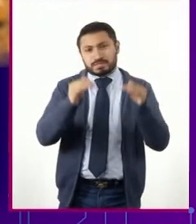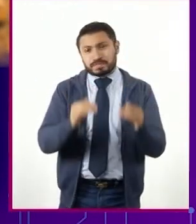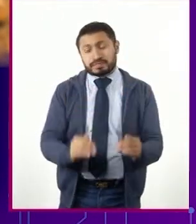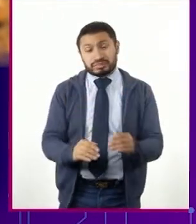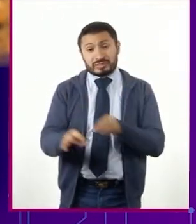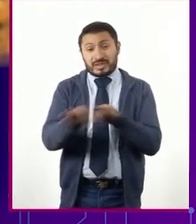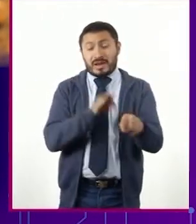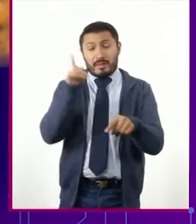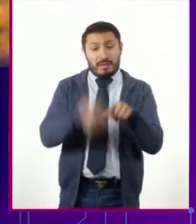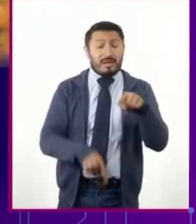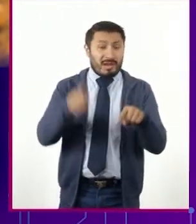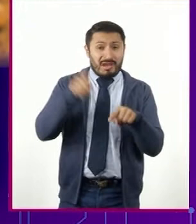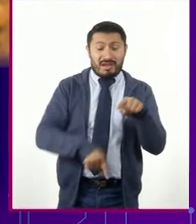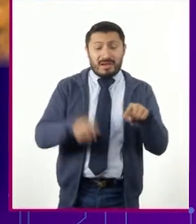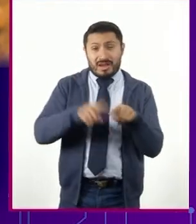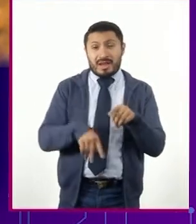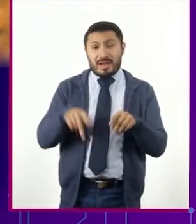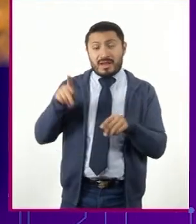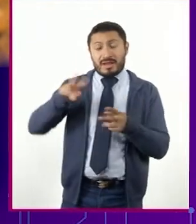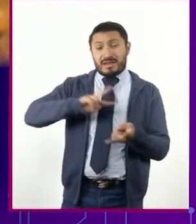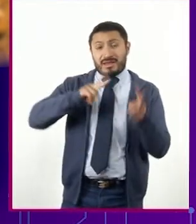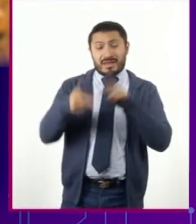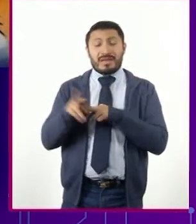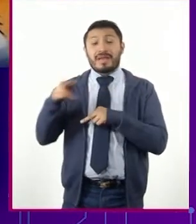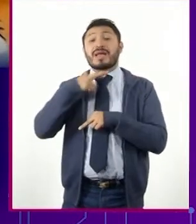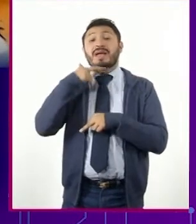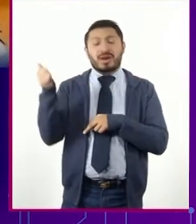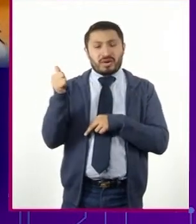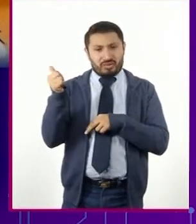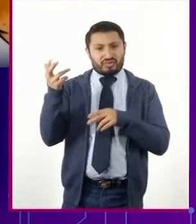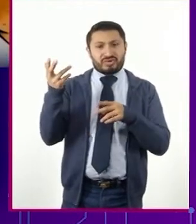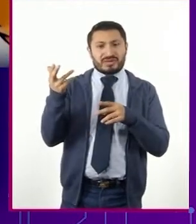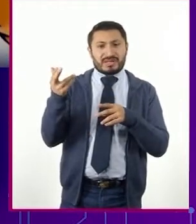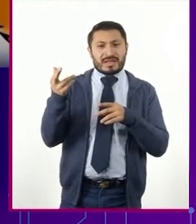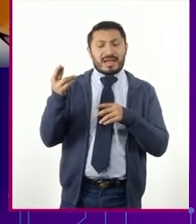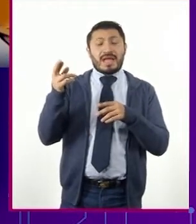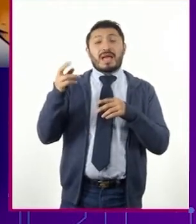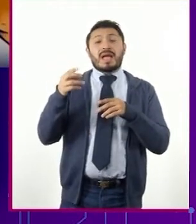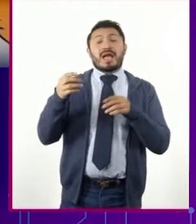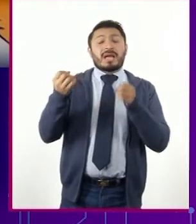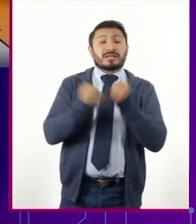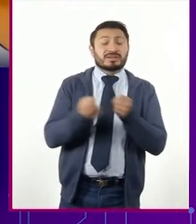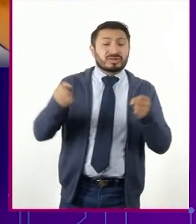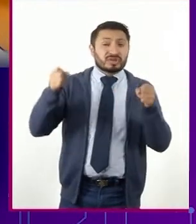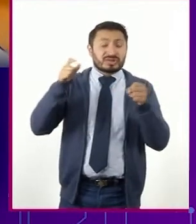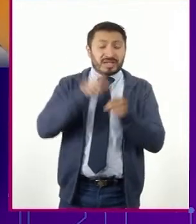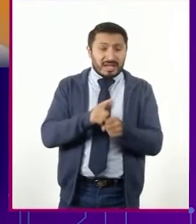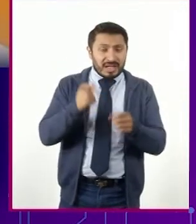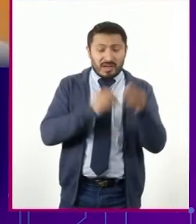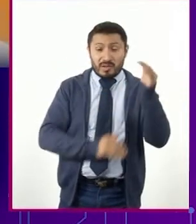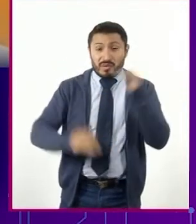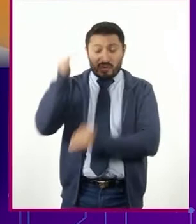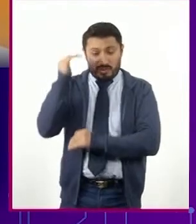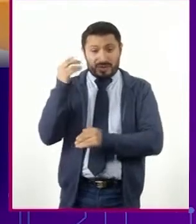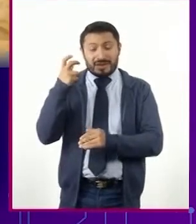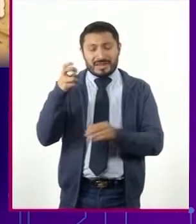desempleo, mientras que en Rusia el socialismo triunfaba. Todo esto daba como resultado la aparición de movimientos